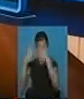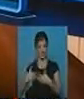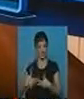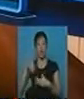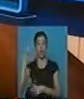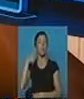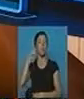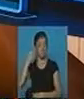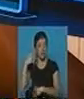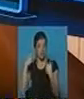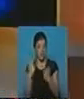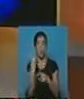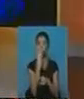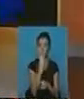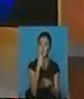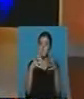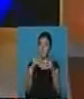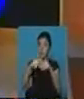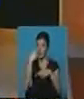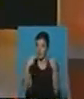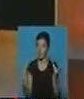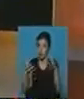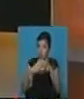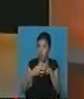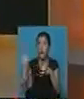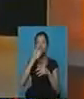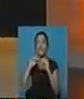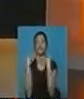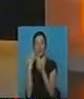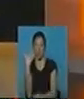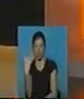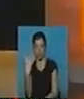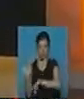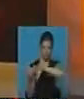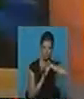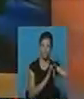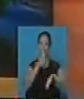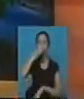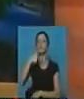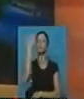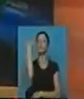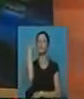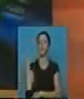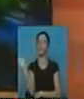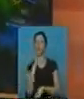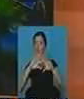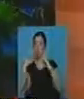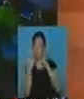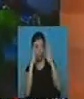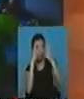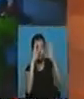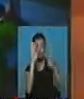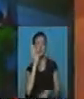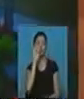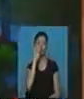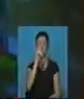bipartidismo, pero participan cuatro. El domingo el mundo entero volvió a mirar Estados Unidos, volvió a ver el horror en Estados Unidos. En